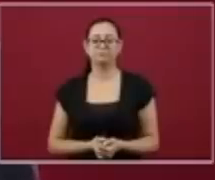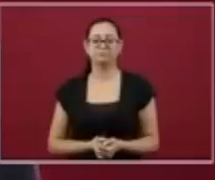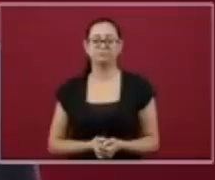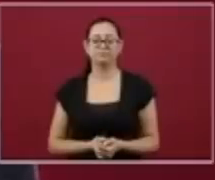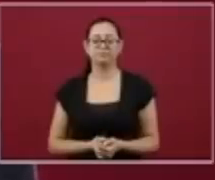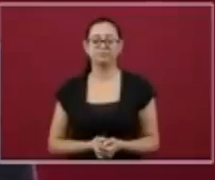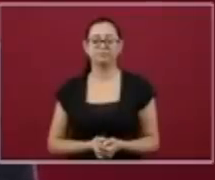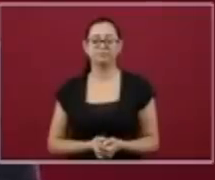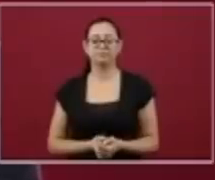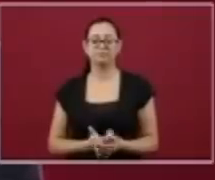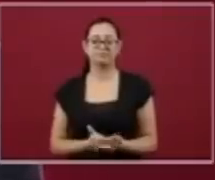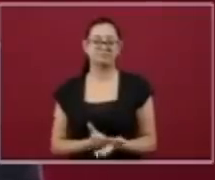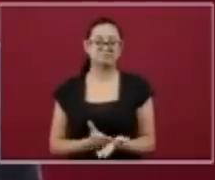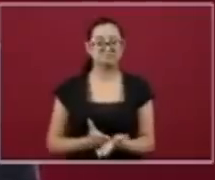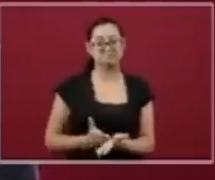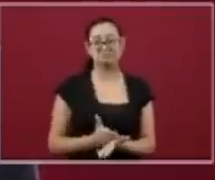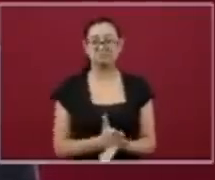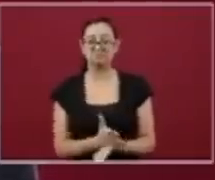alterar,